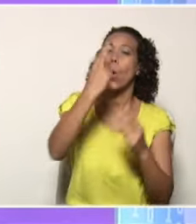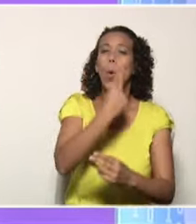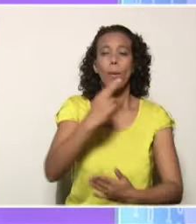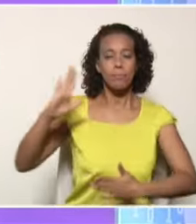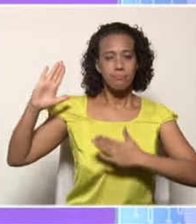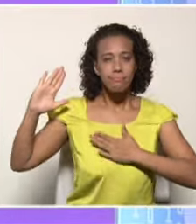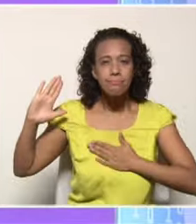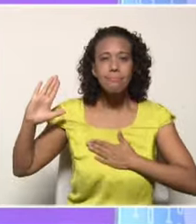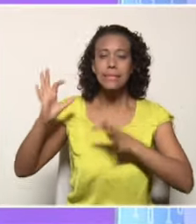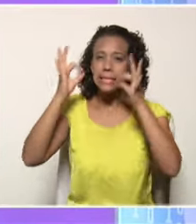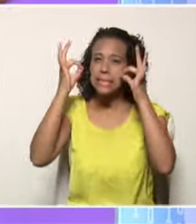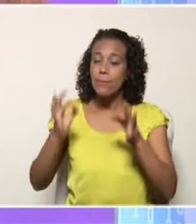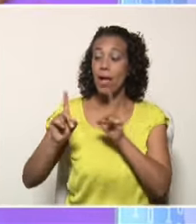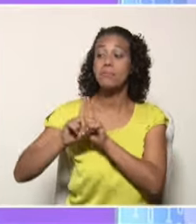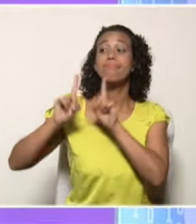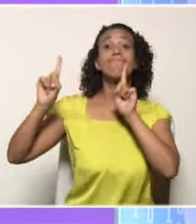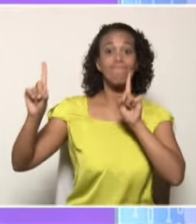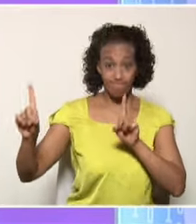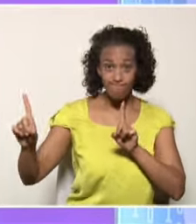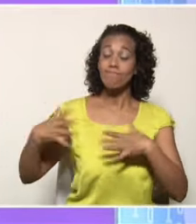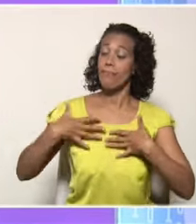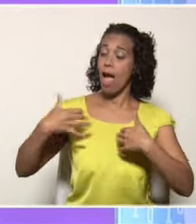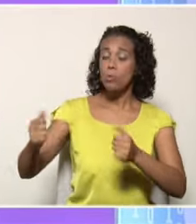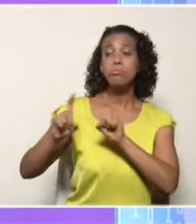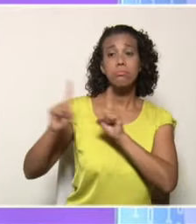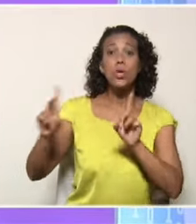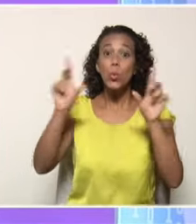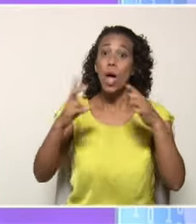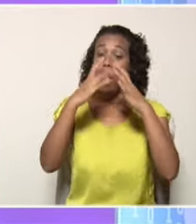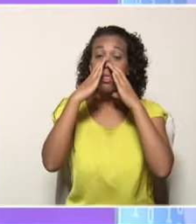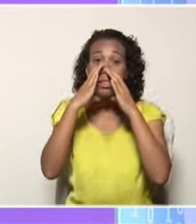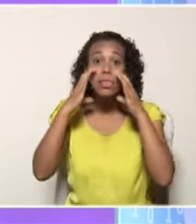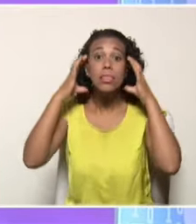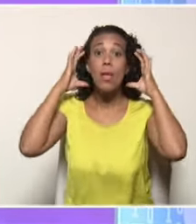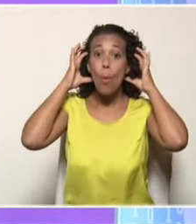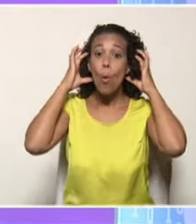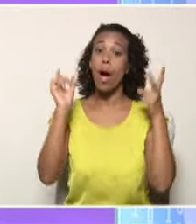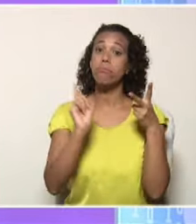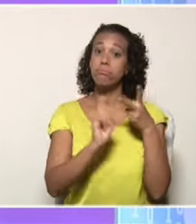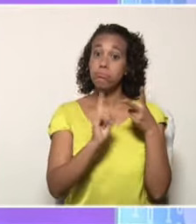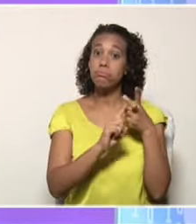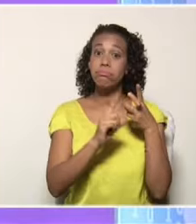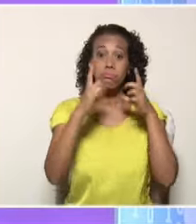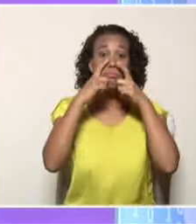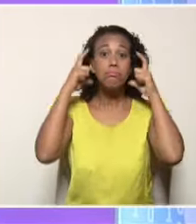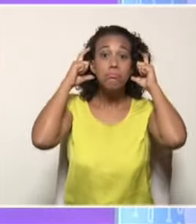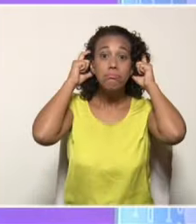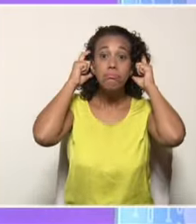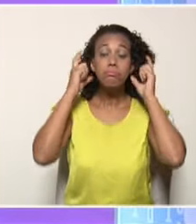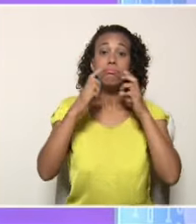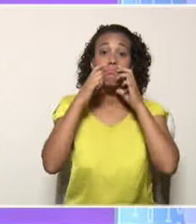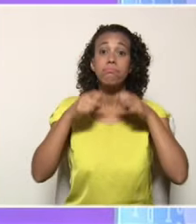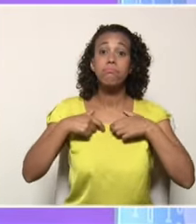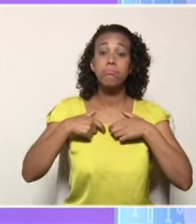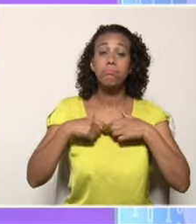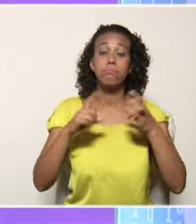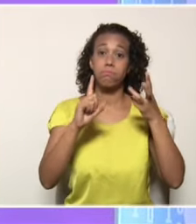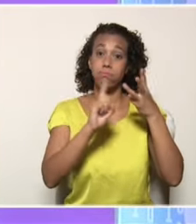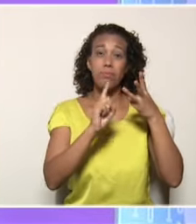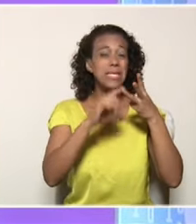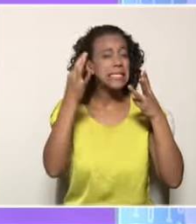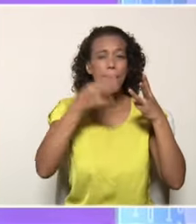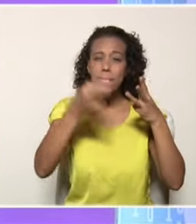compromiso de mantener el distanciamiento saludable, usar de manera adecuada el tapaboca y lavarse las manos una y